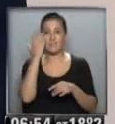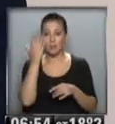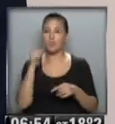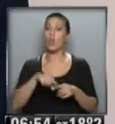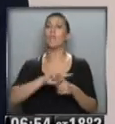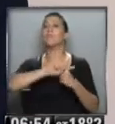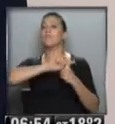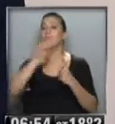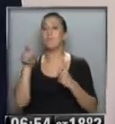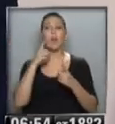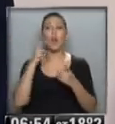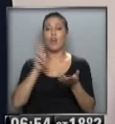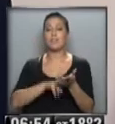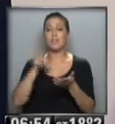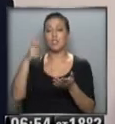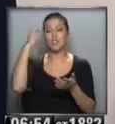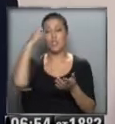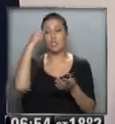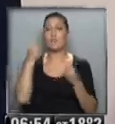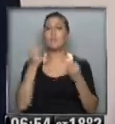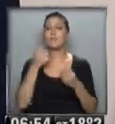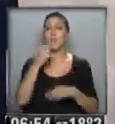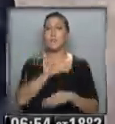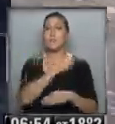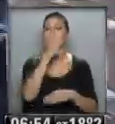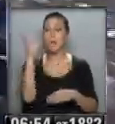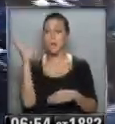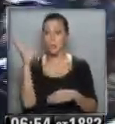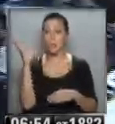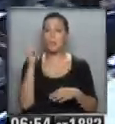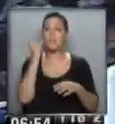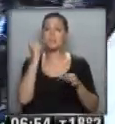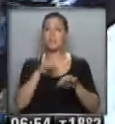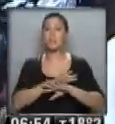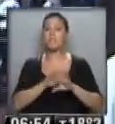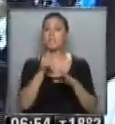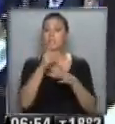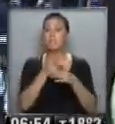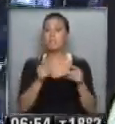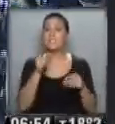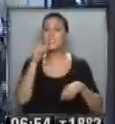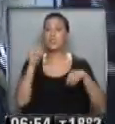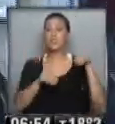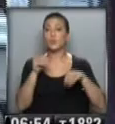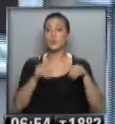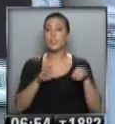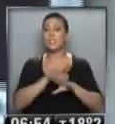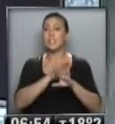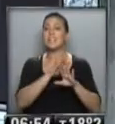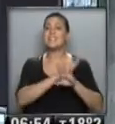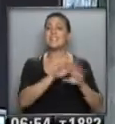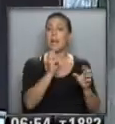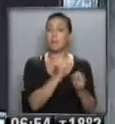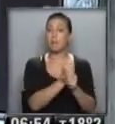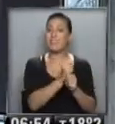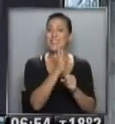la actividad de lo que ha sucedido durante toda la madrugada. Ya está llegando a su fin ahora con el voto en particular, luego de la aprobación pasada a